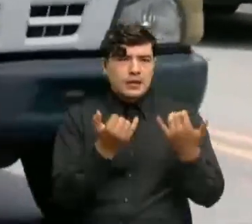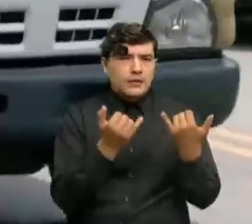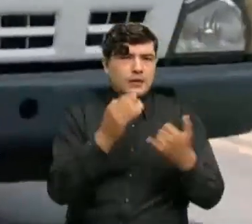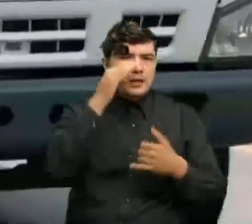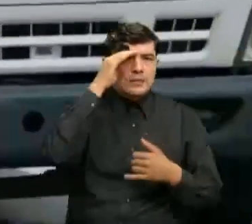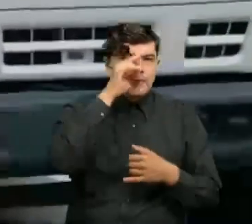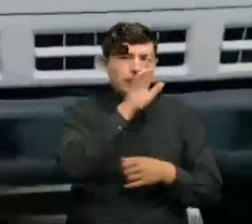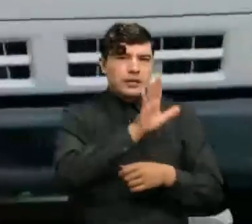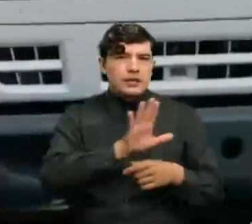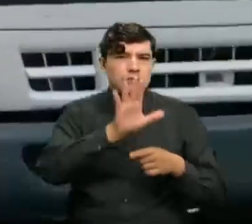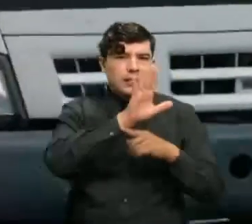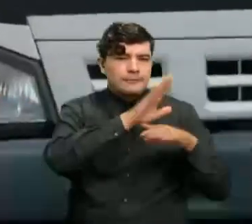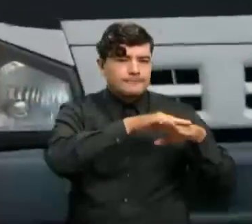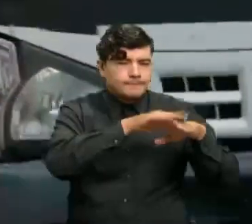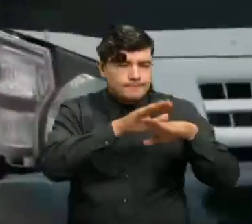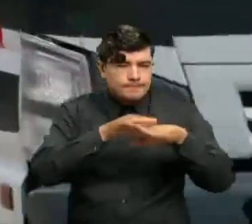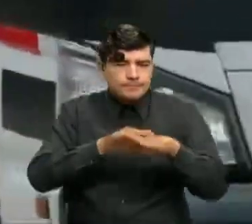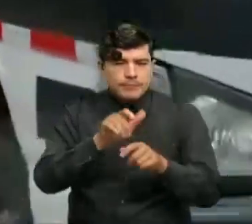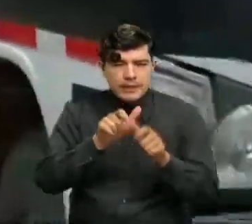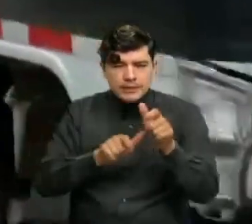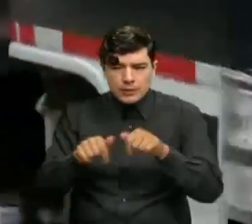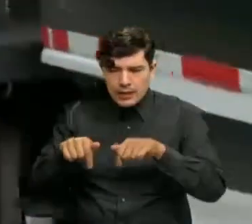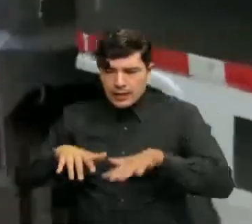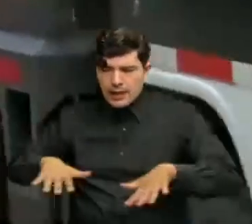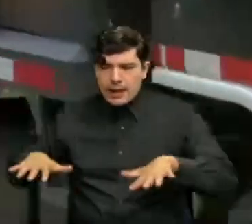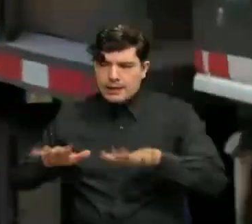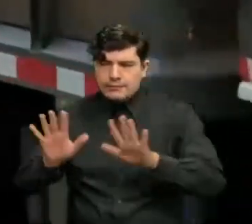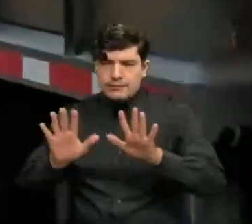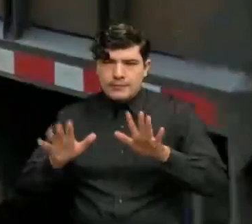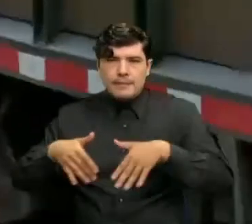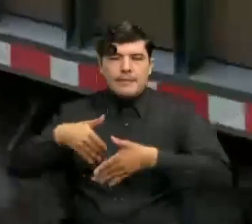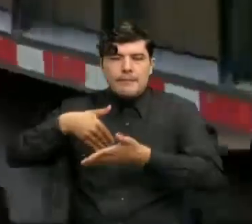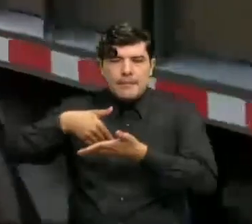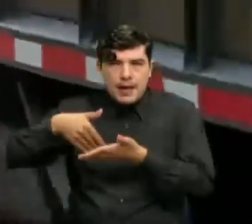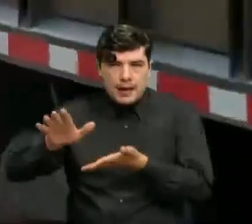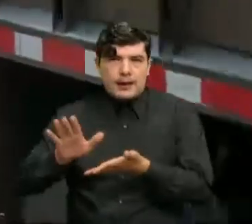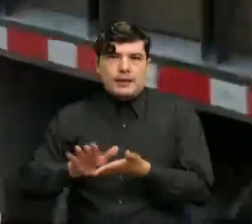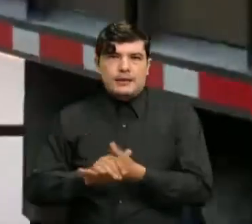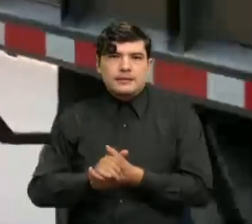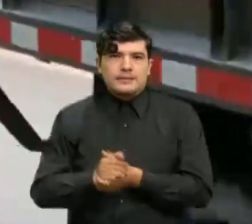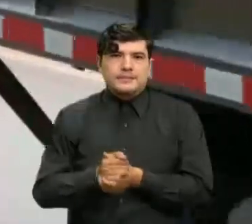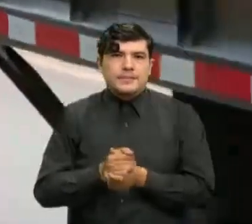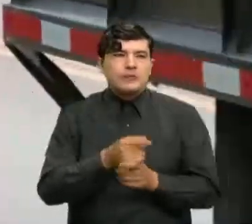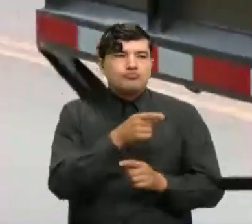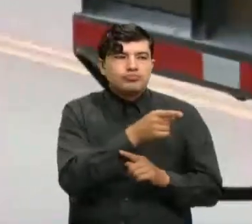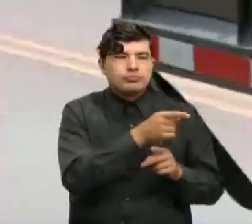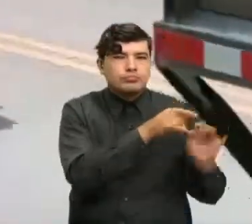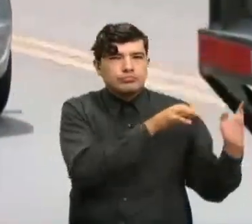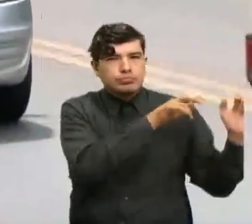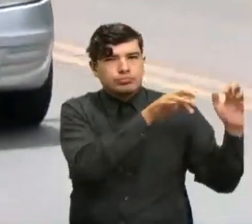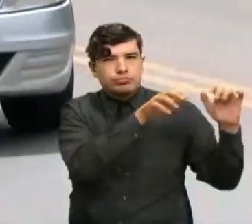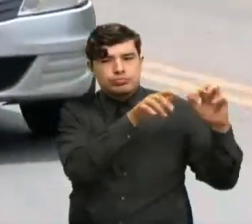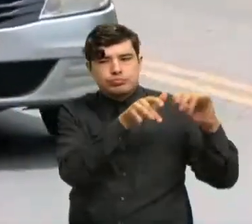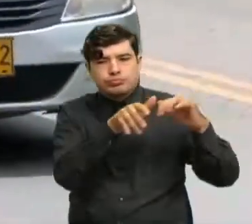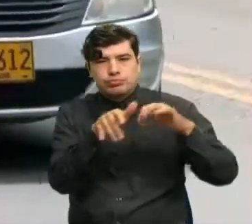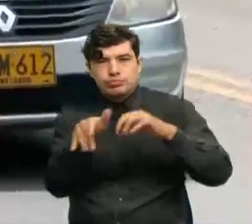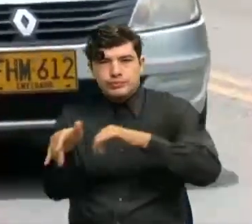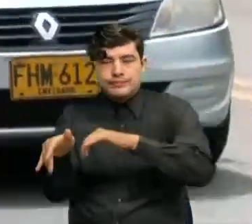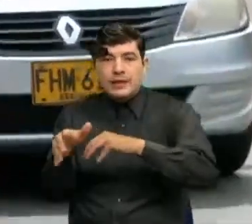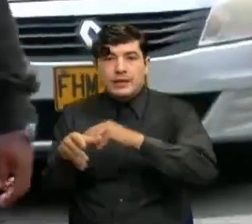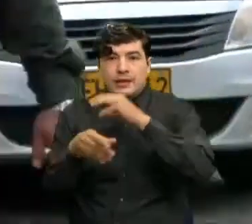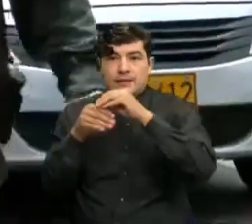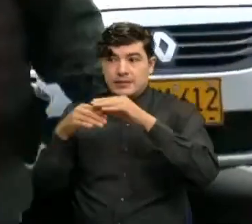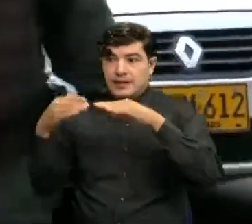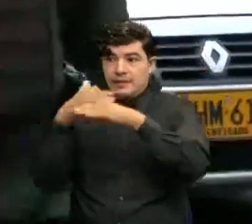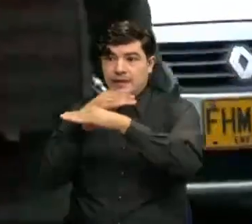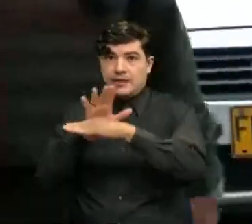el barrido para que las personas se vayan de este punto donde ya los manifestantes llegan. Cabe recordar que esta vía es una vía